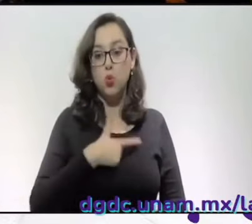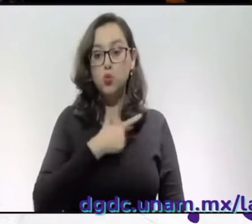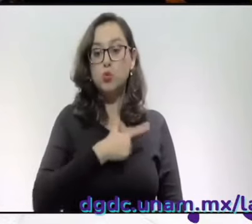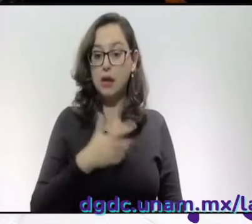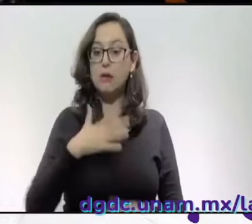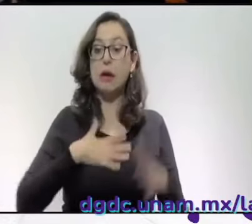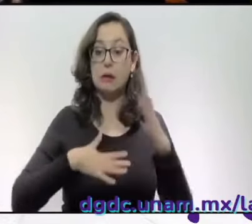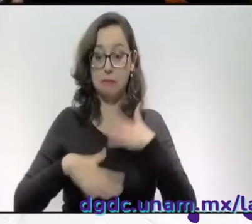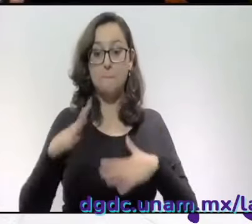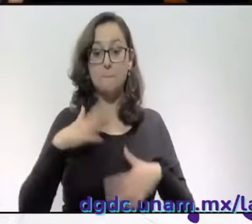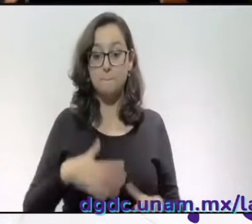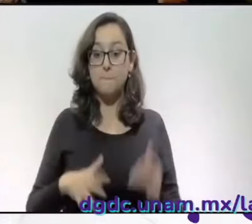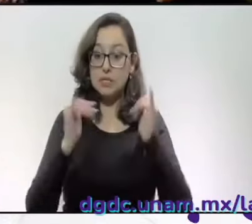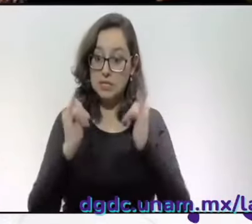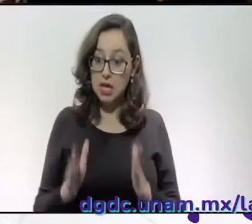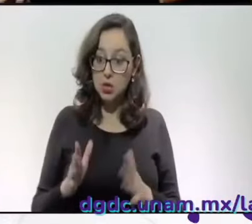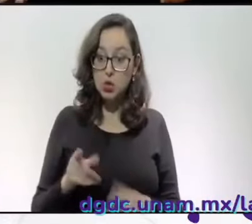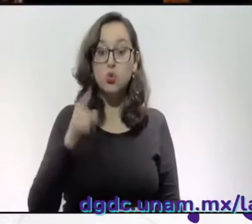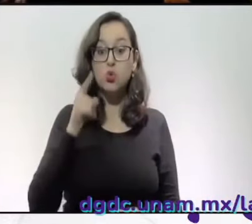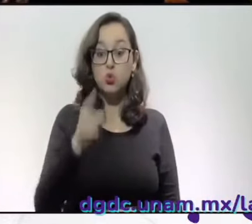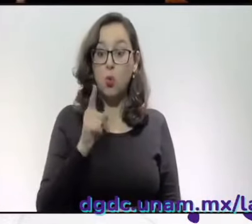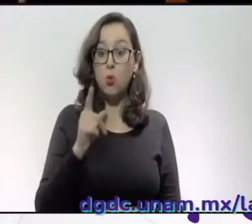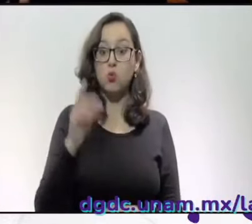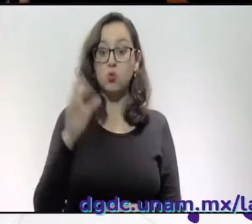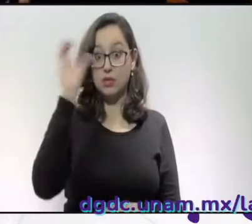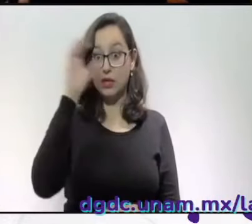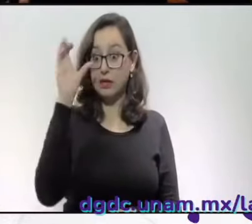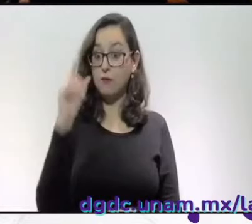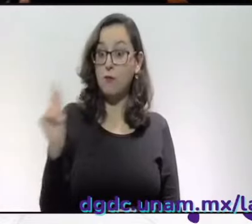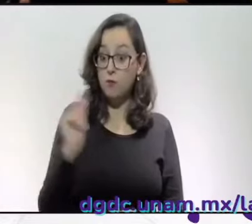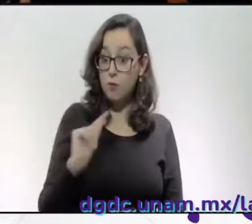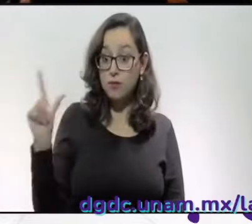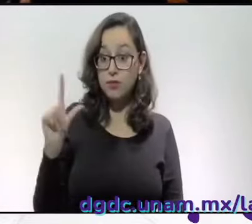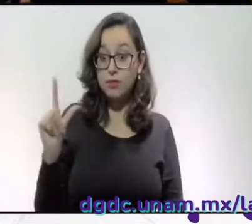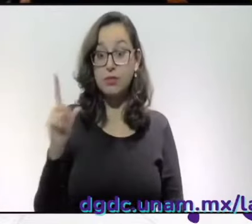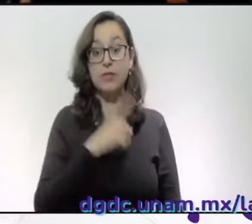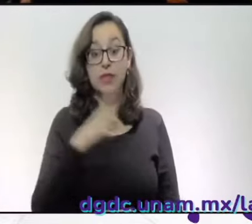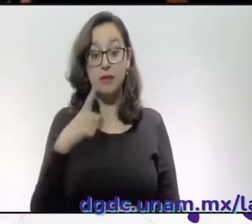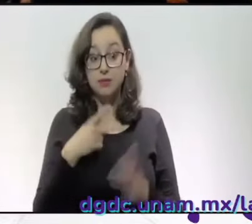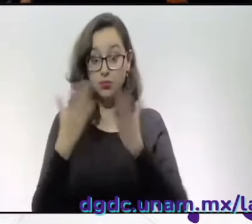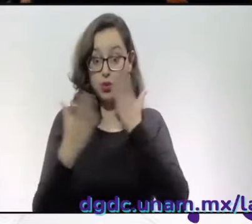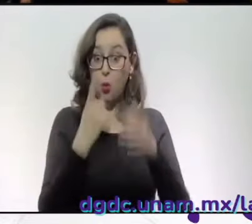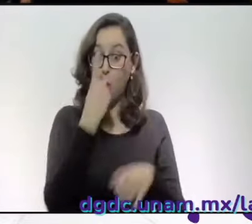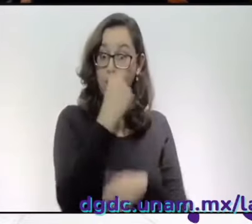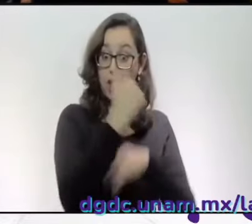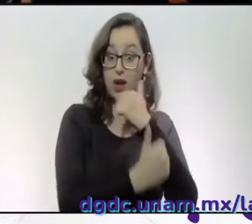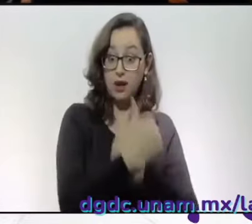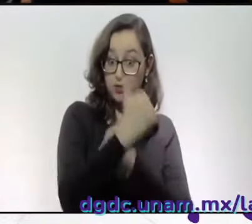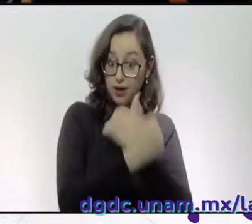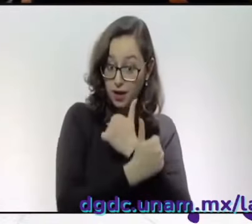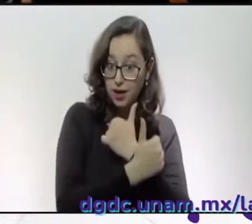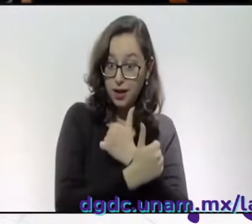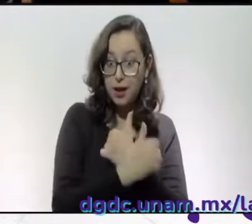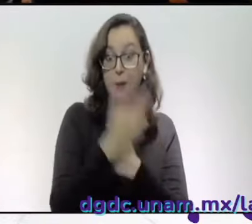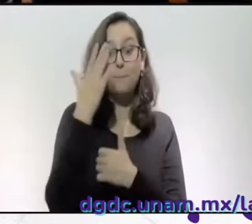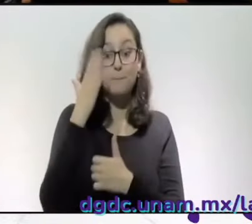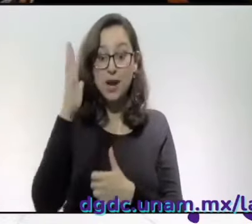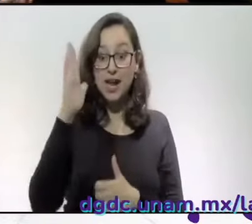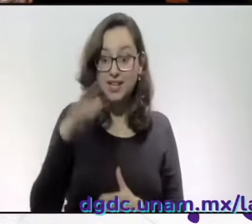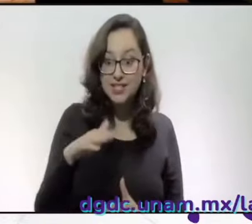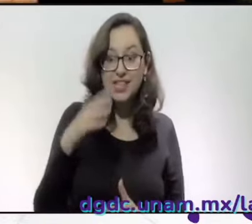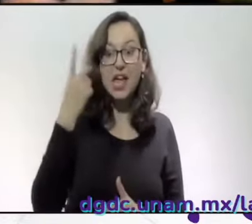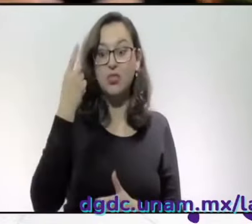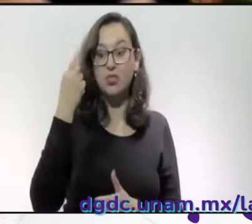Y además, para ser un científico profesional, tienes que estudiar no nada más una carrera. Tienes que hacer la carrera y la maestría y el doctorado